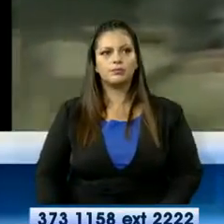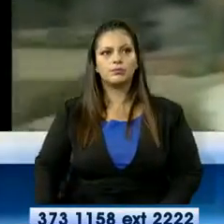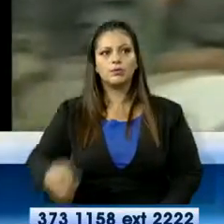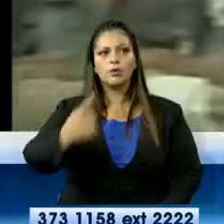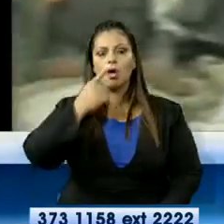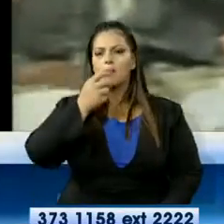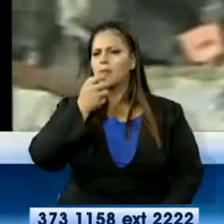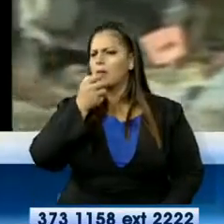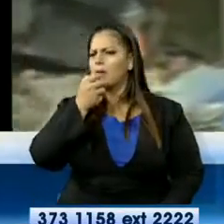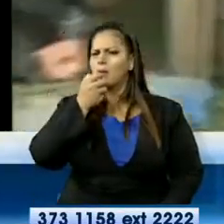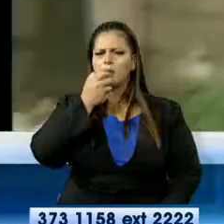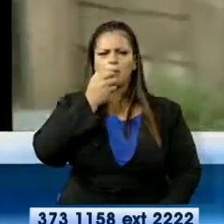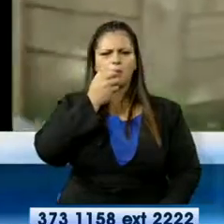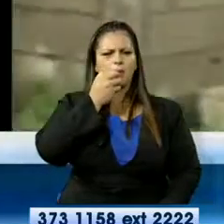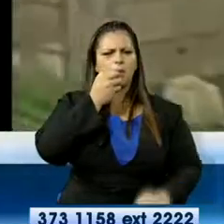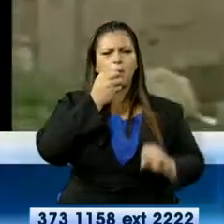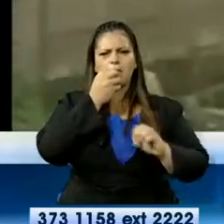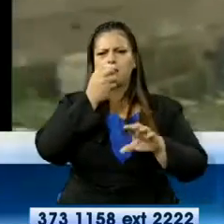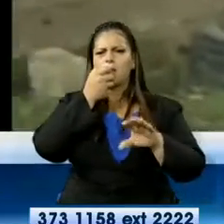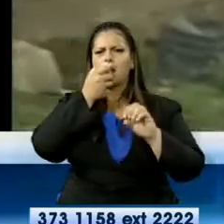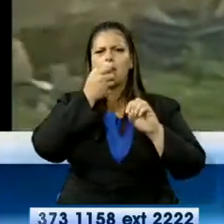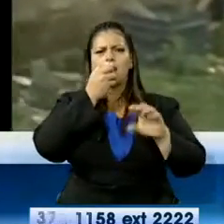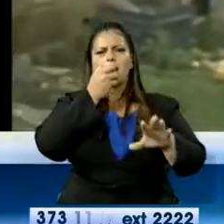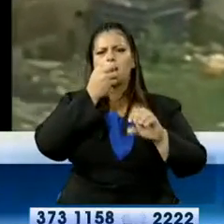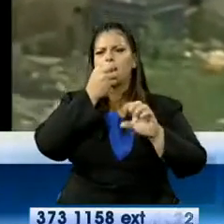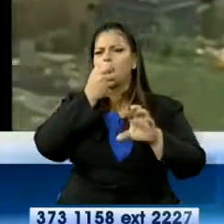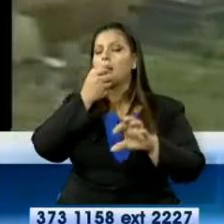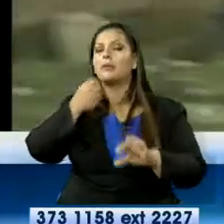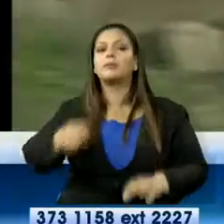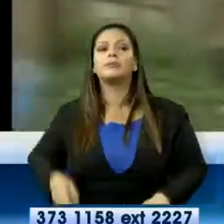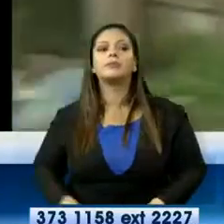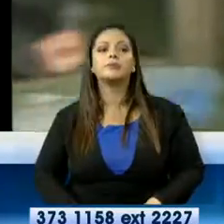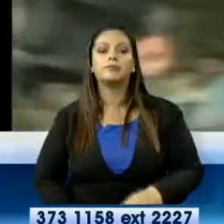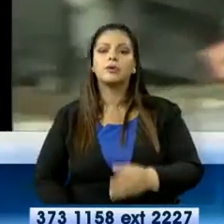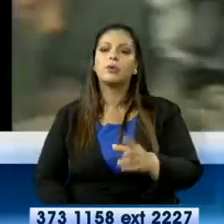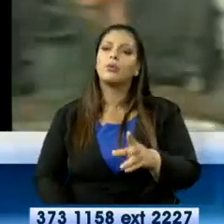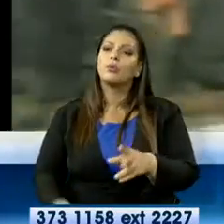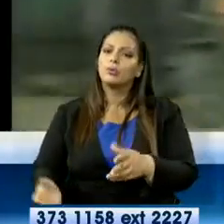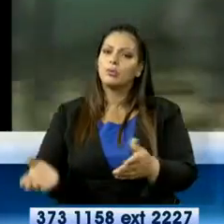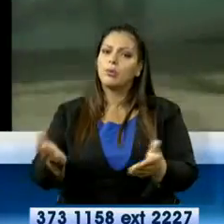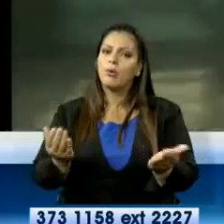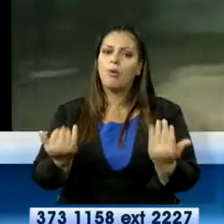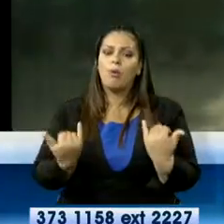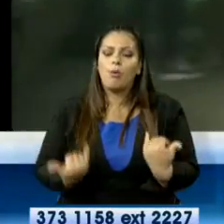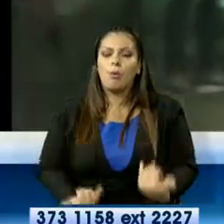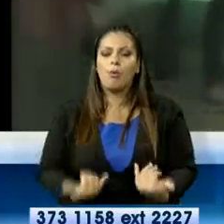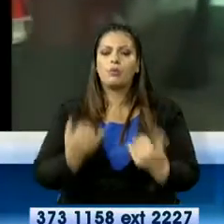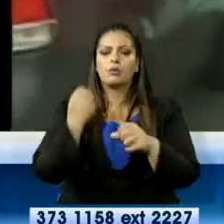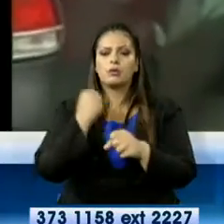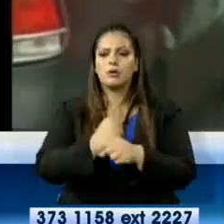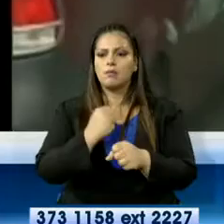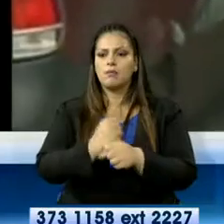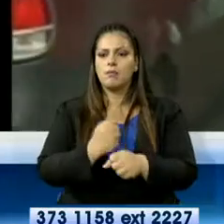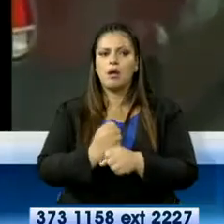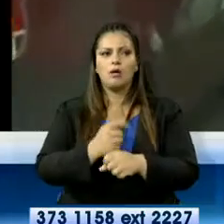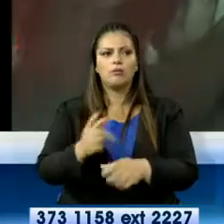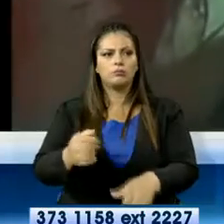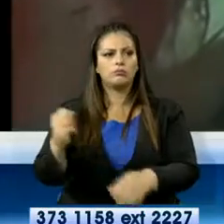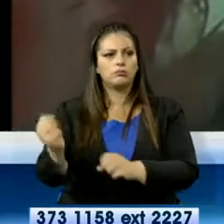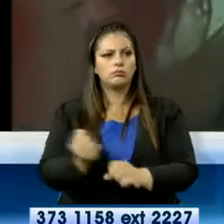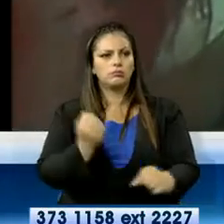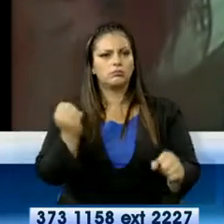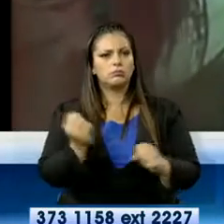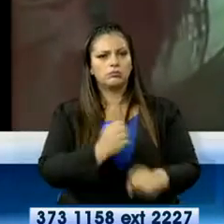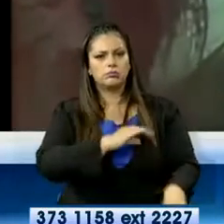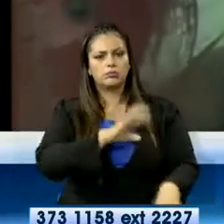a las familias para que puedan aprender y entender cuál es el mensaje del ministerio de salud por ejemplo y aquí